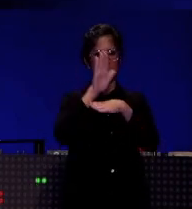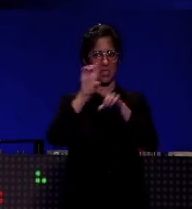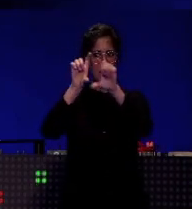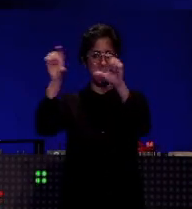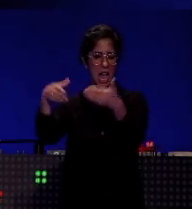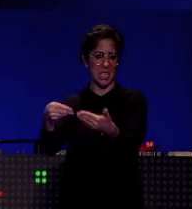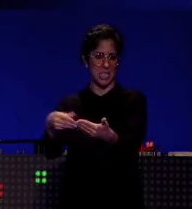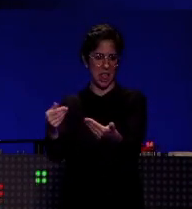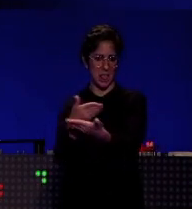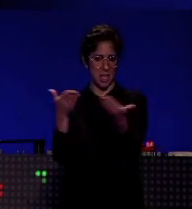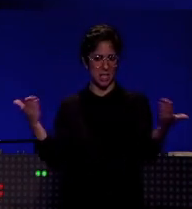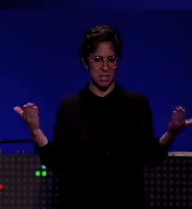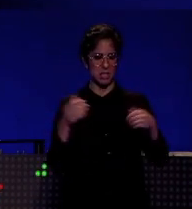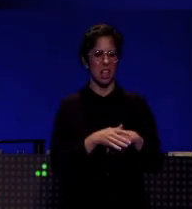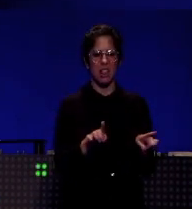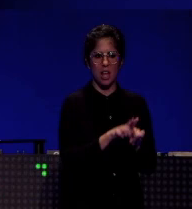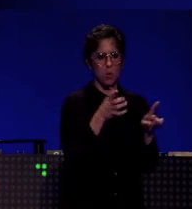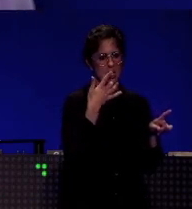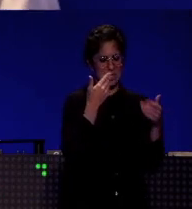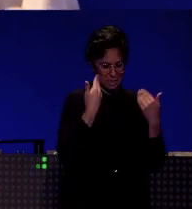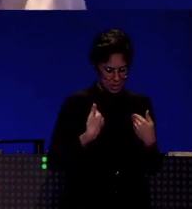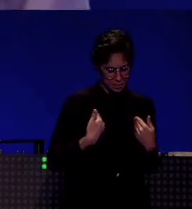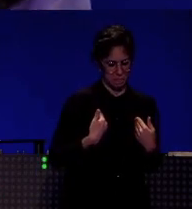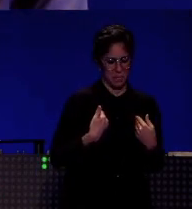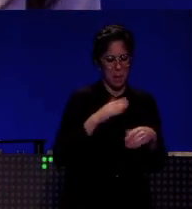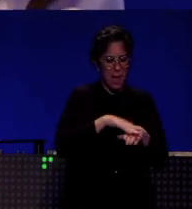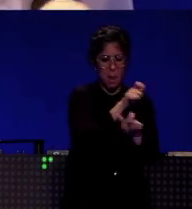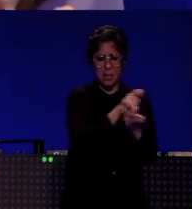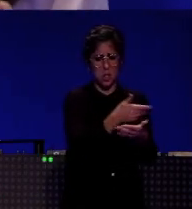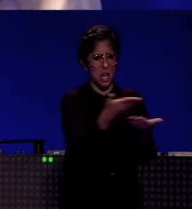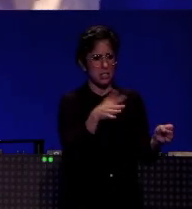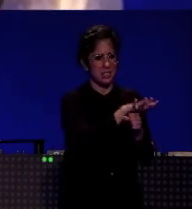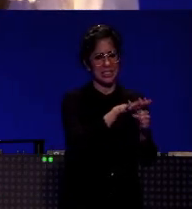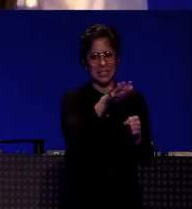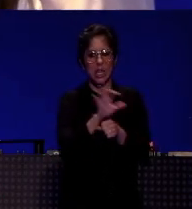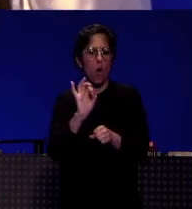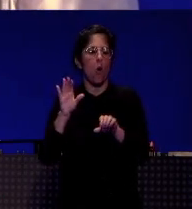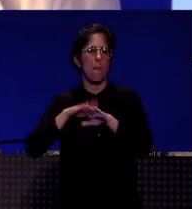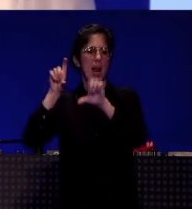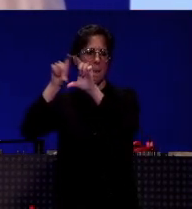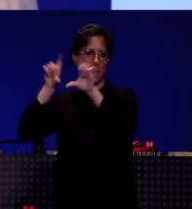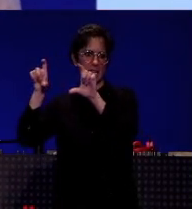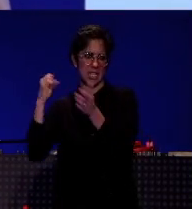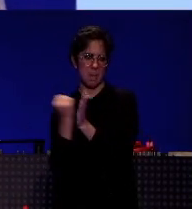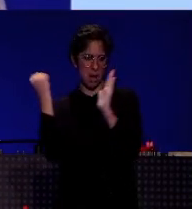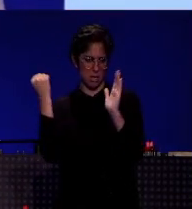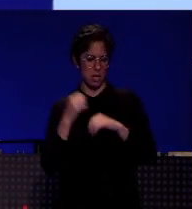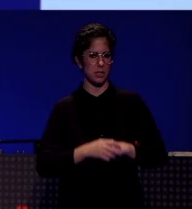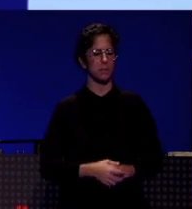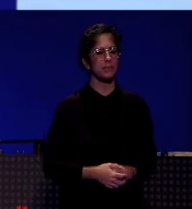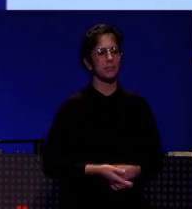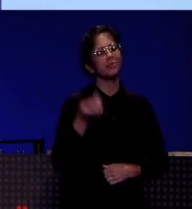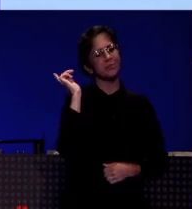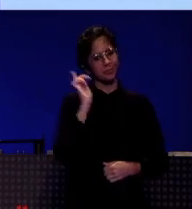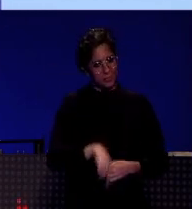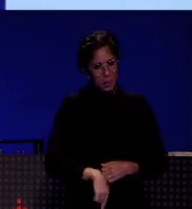influencers como persona física como una marca y bueno en mi caso recurrimos también a un fotógrafo profesional